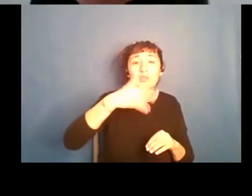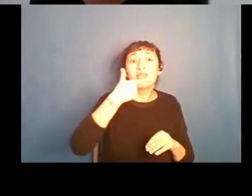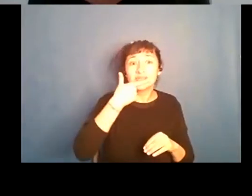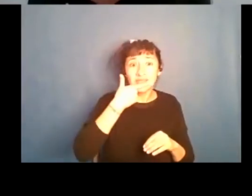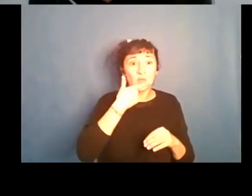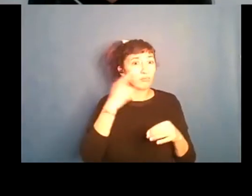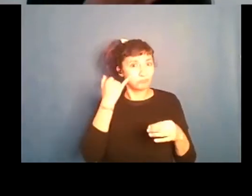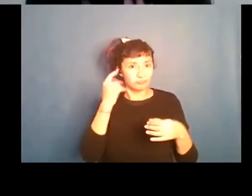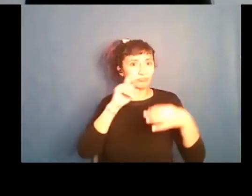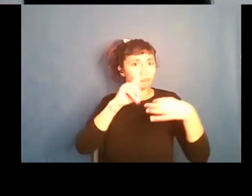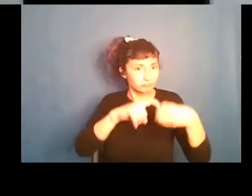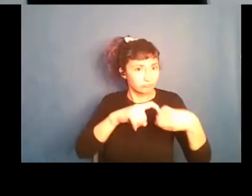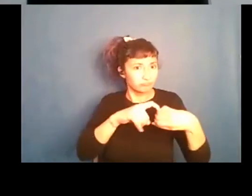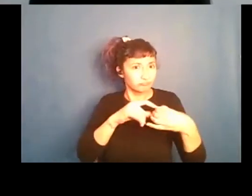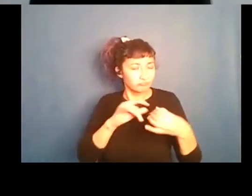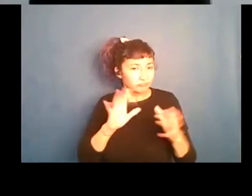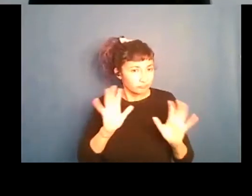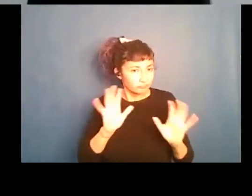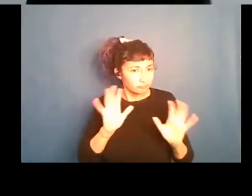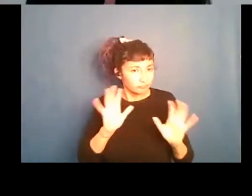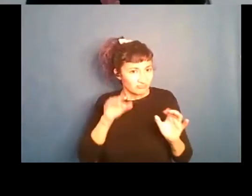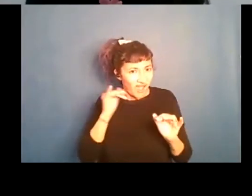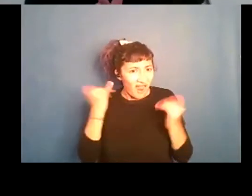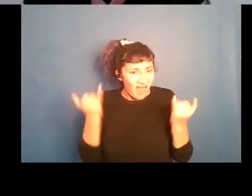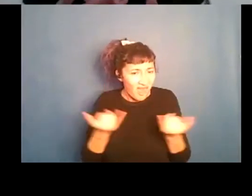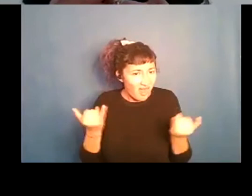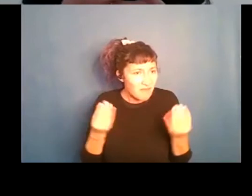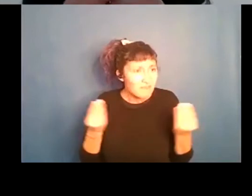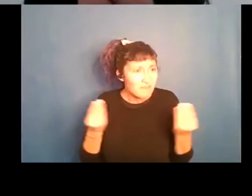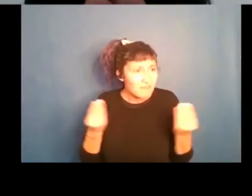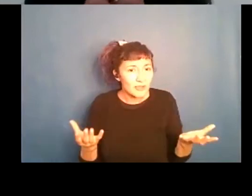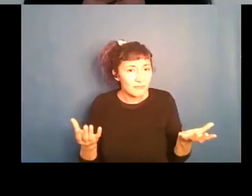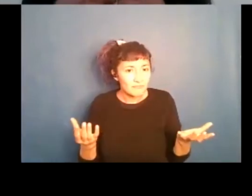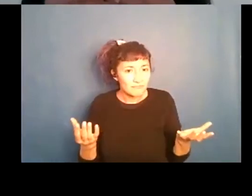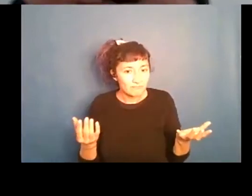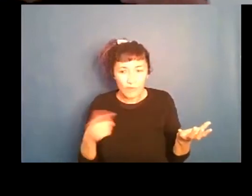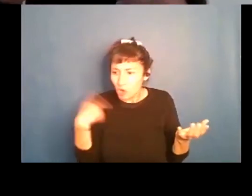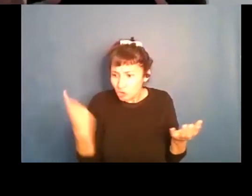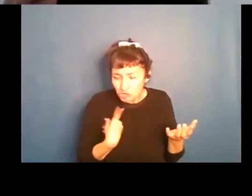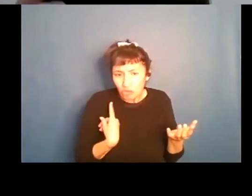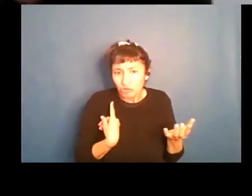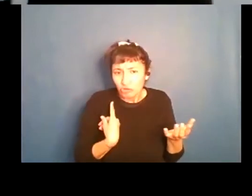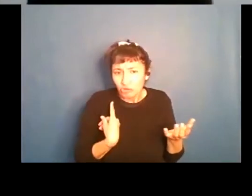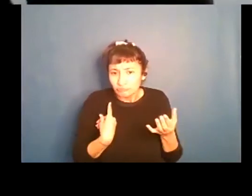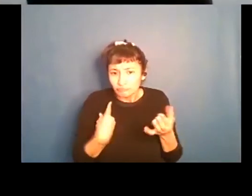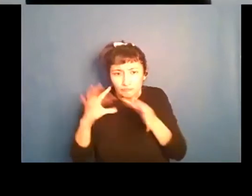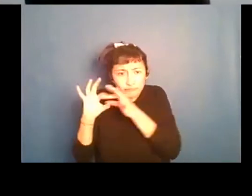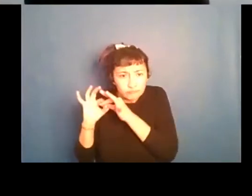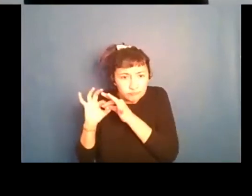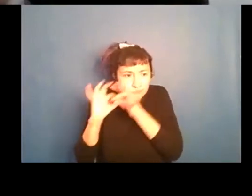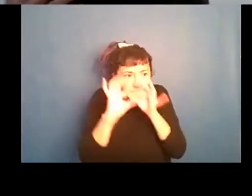a OMS. Entonces, eso sucede que estamos netamente relacionados con el resto